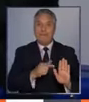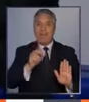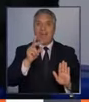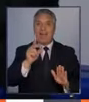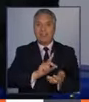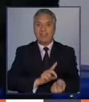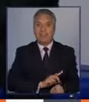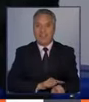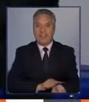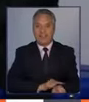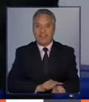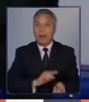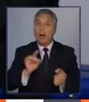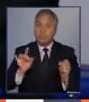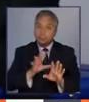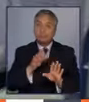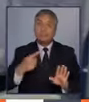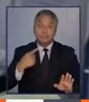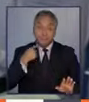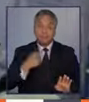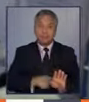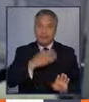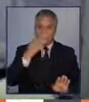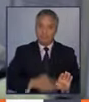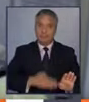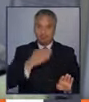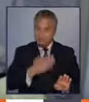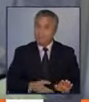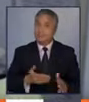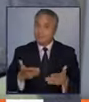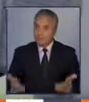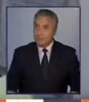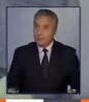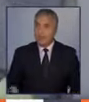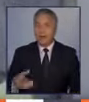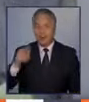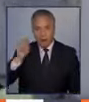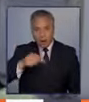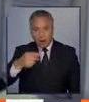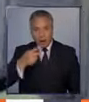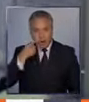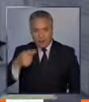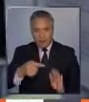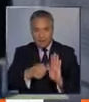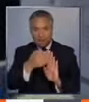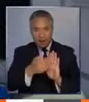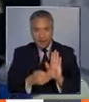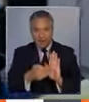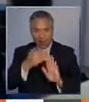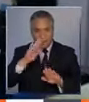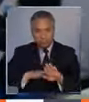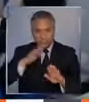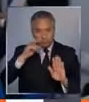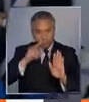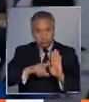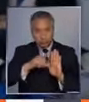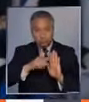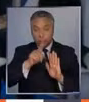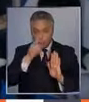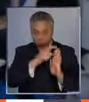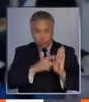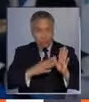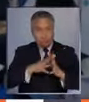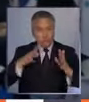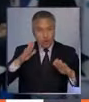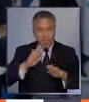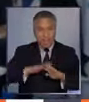las amputaciones que se producen por esta causa. Analizamos los patrones térmicos que existen en la planta del pie y cuando hay puntos muy calientes